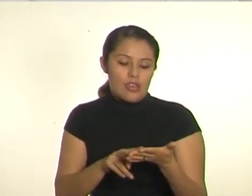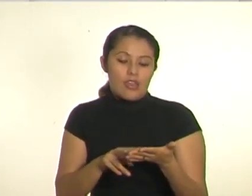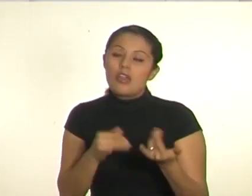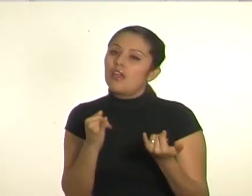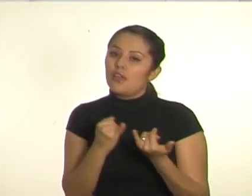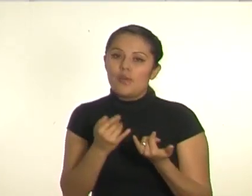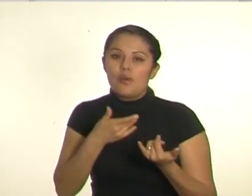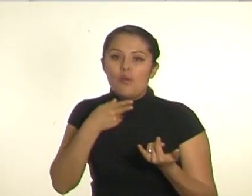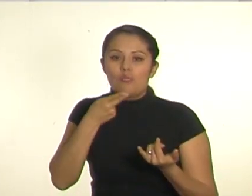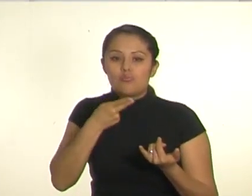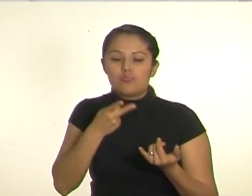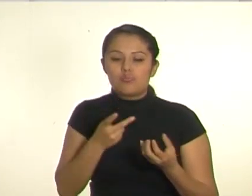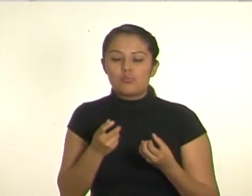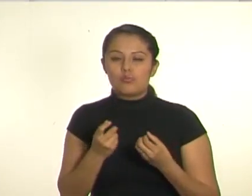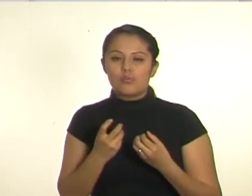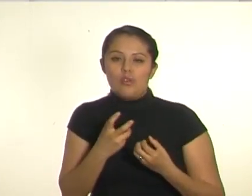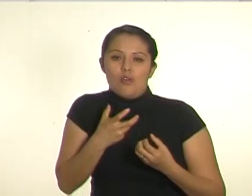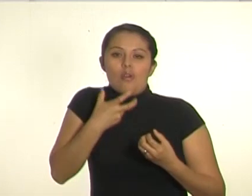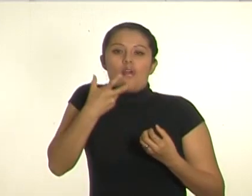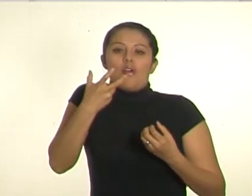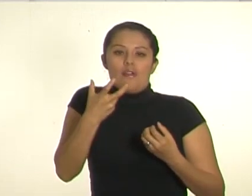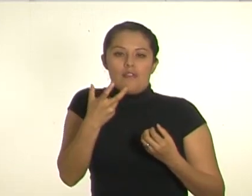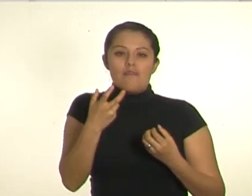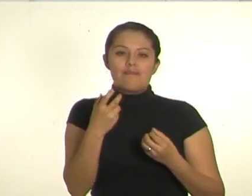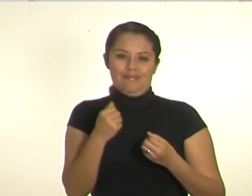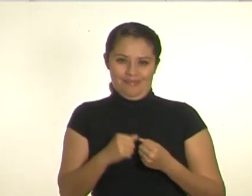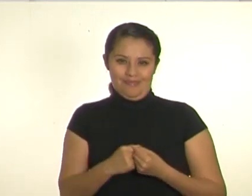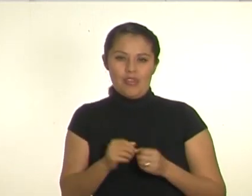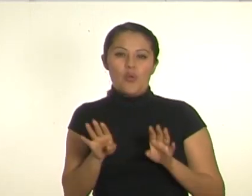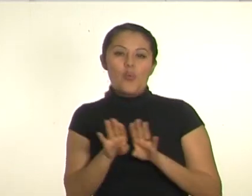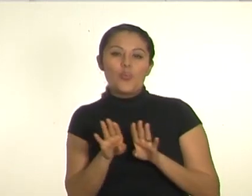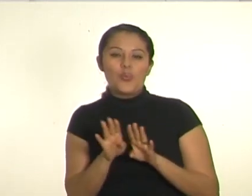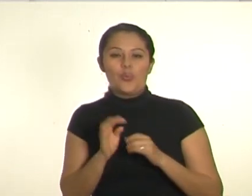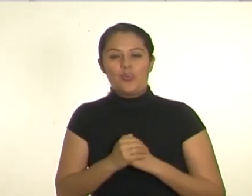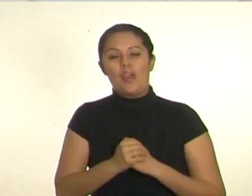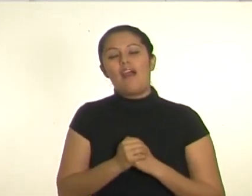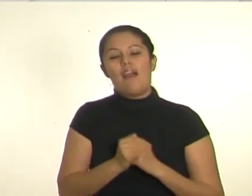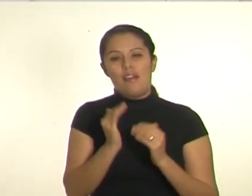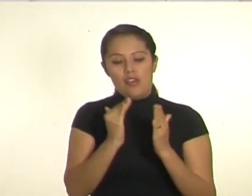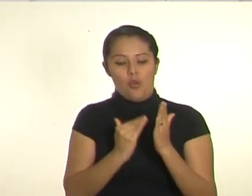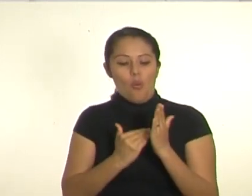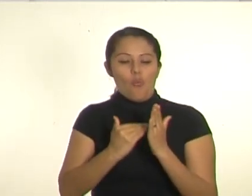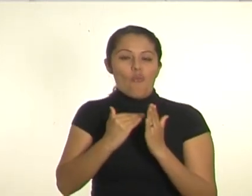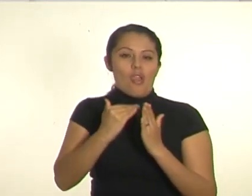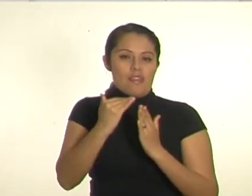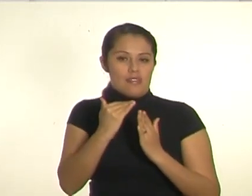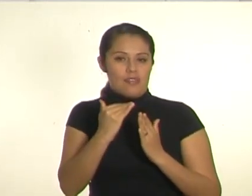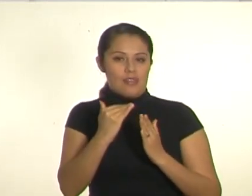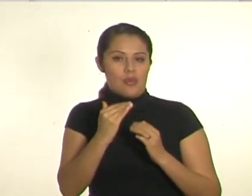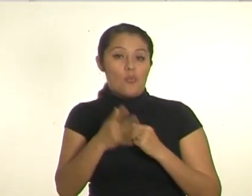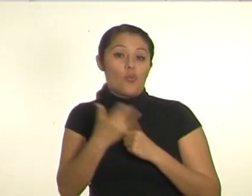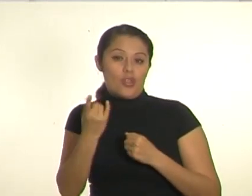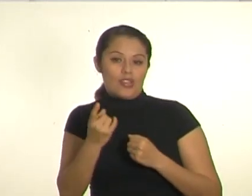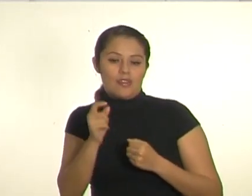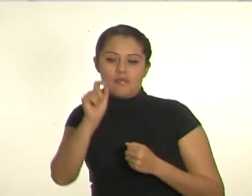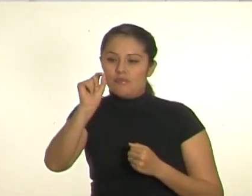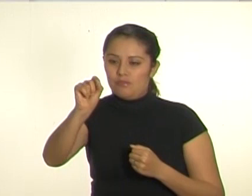entonación ascendente. ¿Sale? La entonación ascendente que nos sirve para la